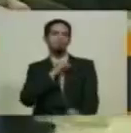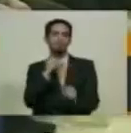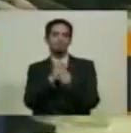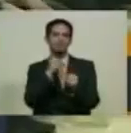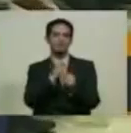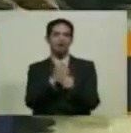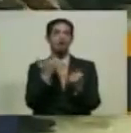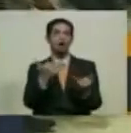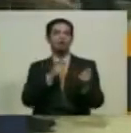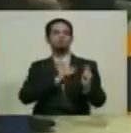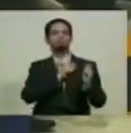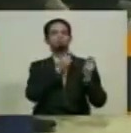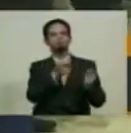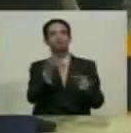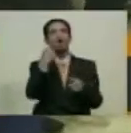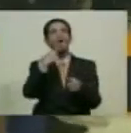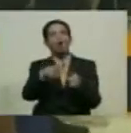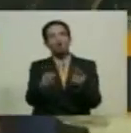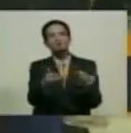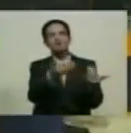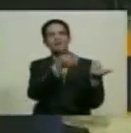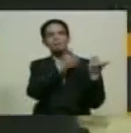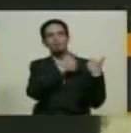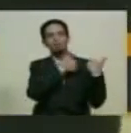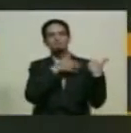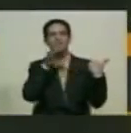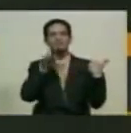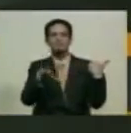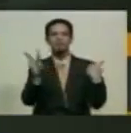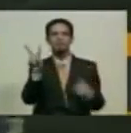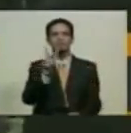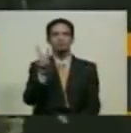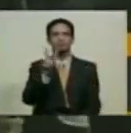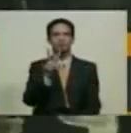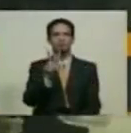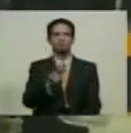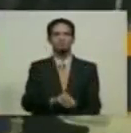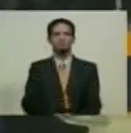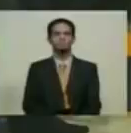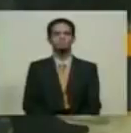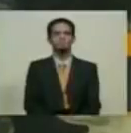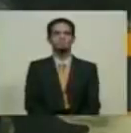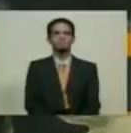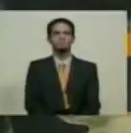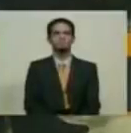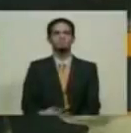cumplir otras responsabilidades en el Estado venezolano.